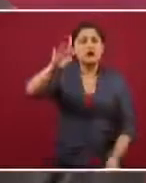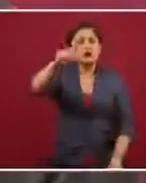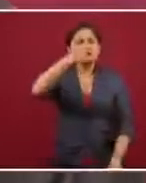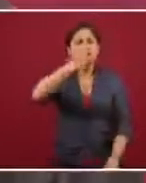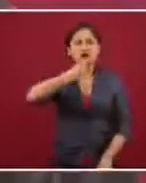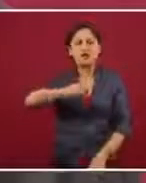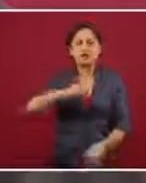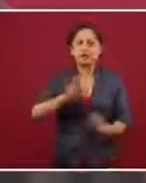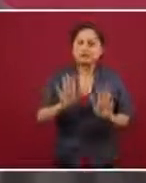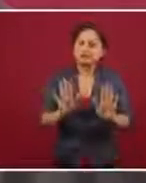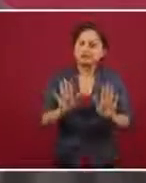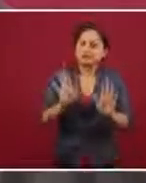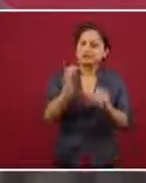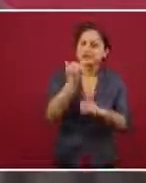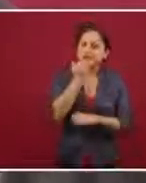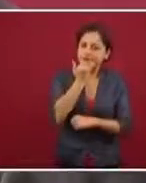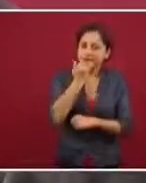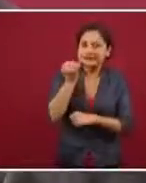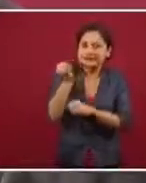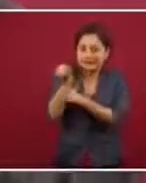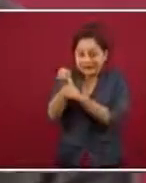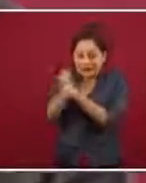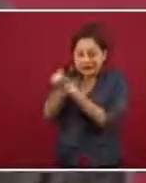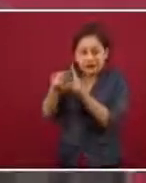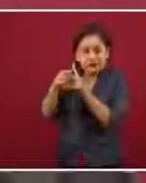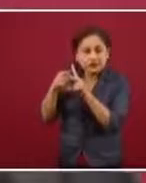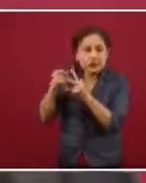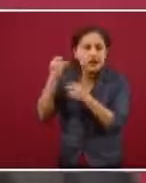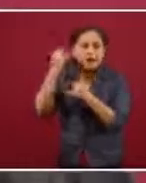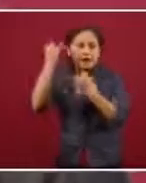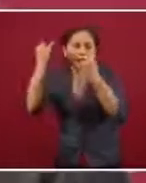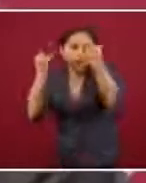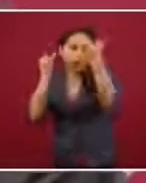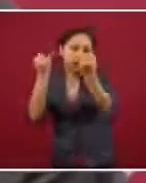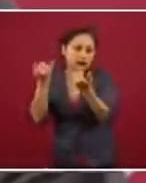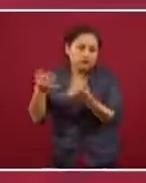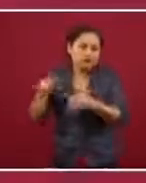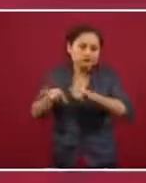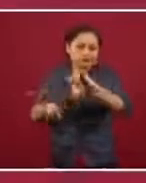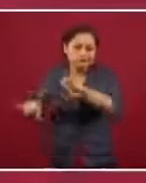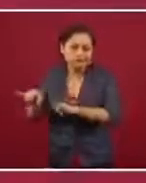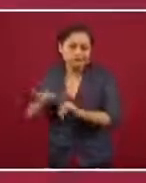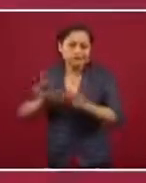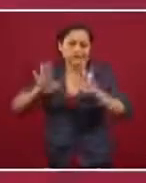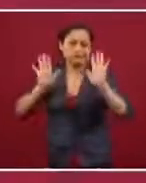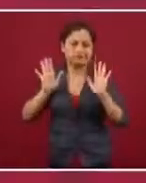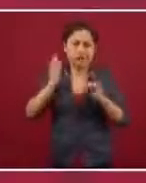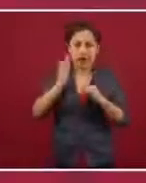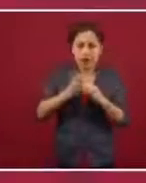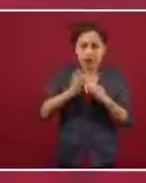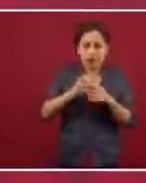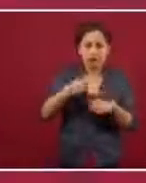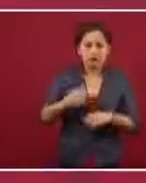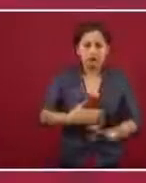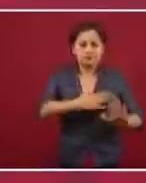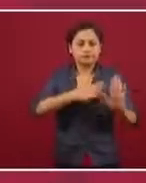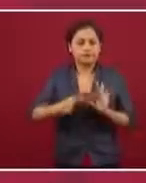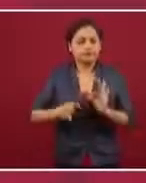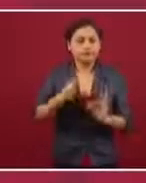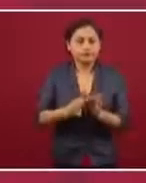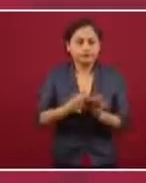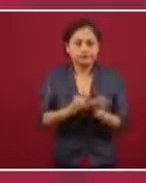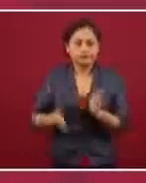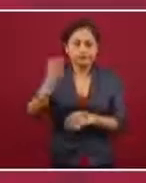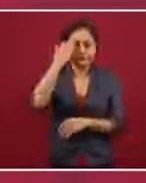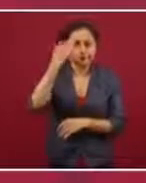cristal y nadie tiene que tener la expectativa de este tipo de predicciones como si fueran puntuales. Sobre el caso de